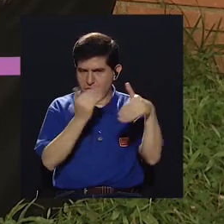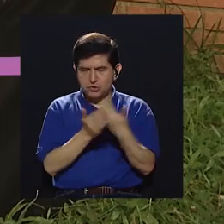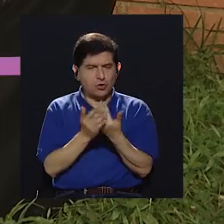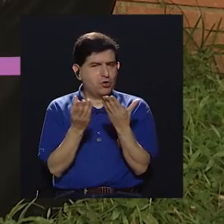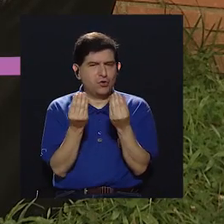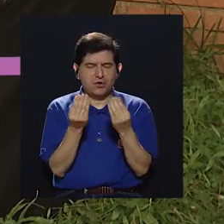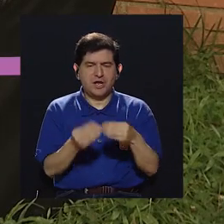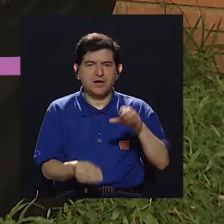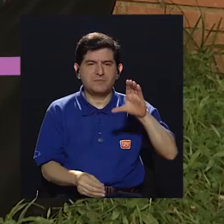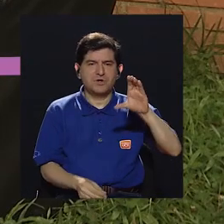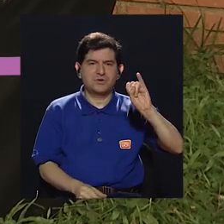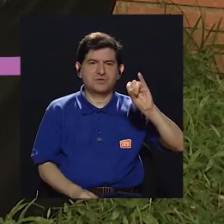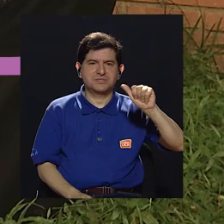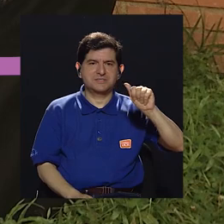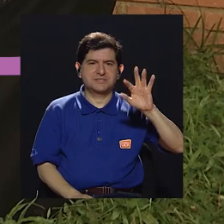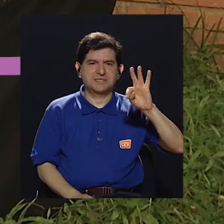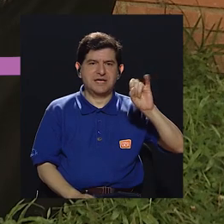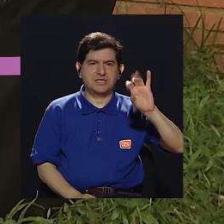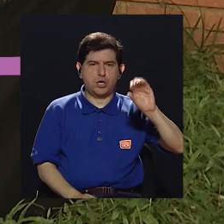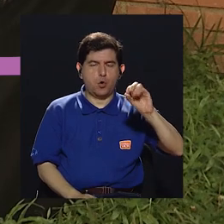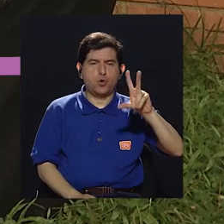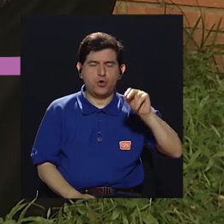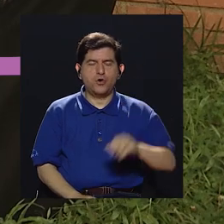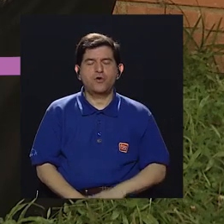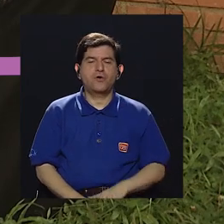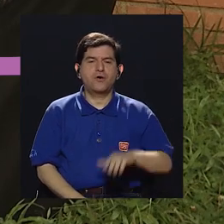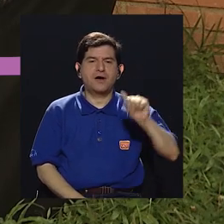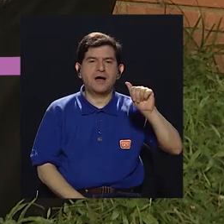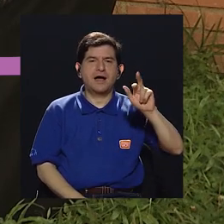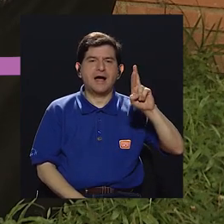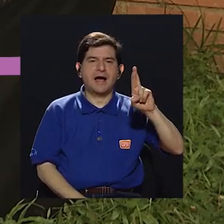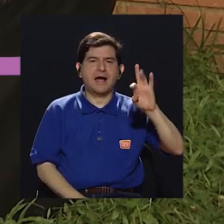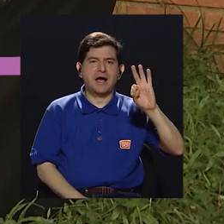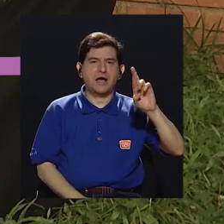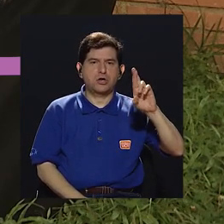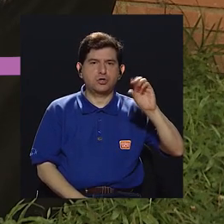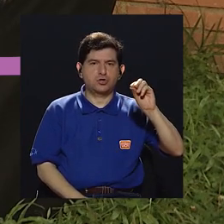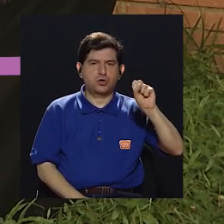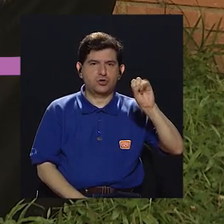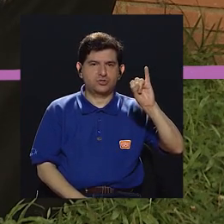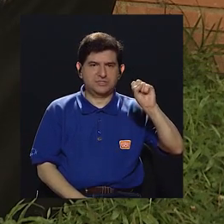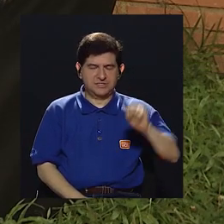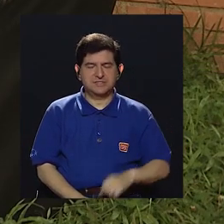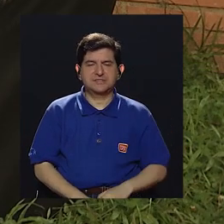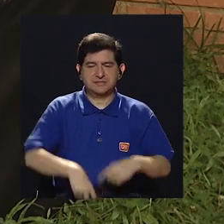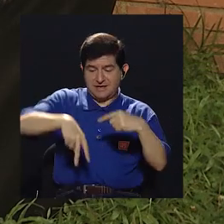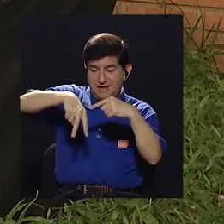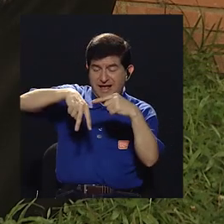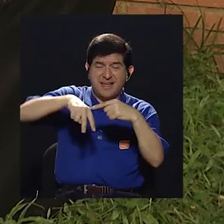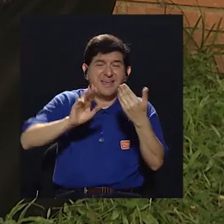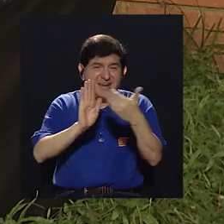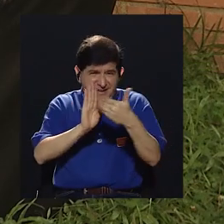decís, no todo es ciático, ¿eh? Digamos una artrosis de la cadera, si tiene un desgaste en la cadera, eso puede dar